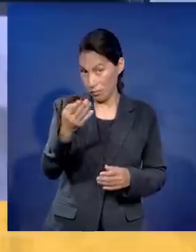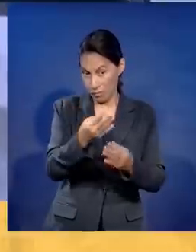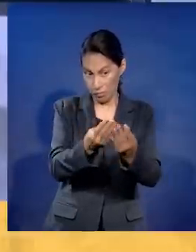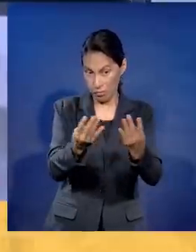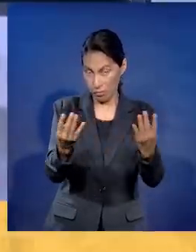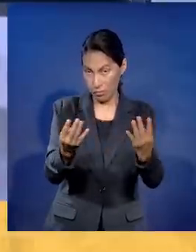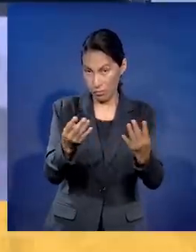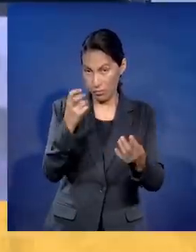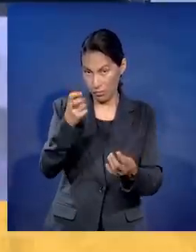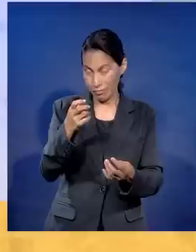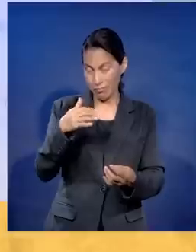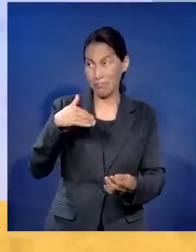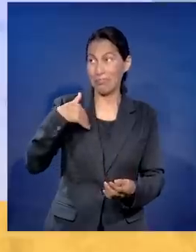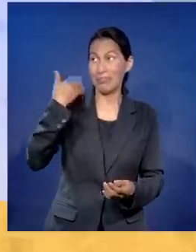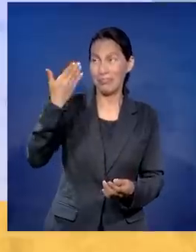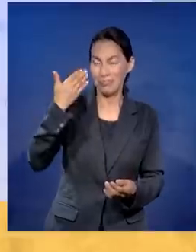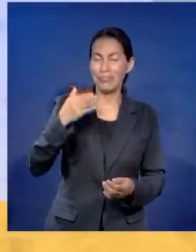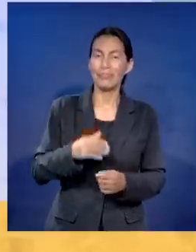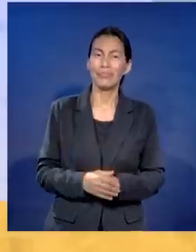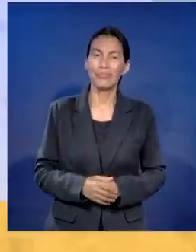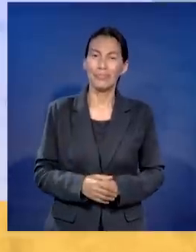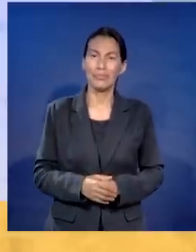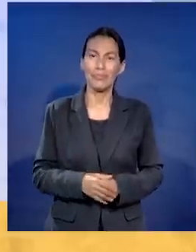es un milagro de Dios